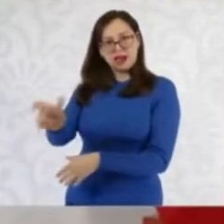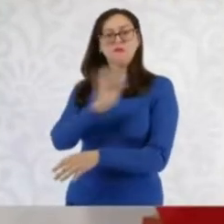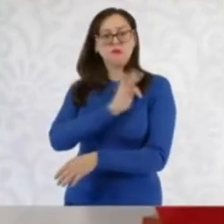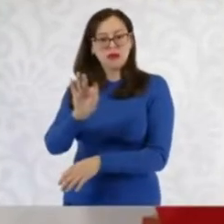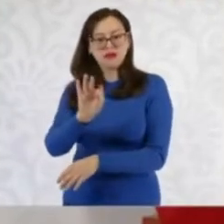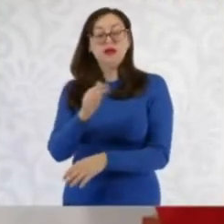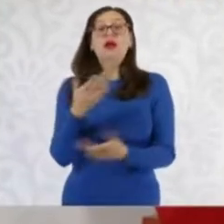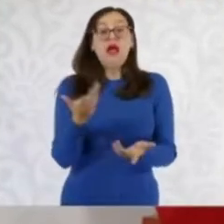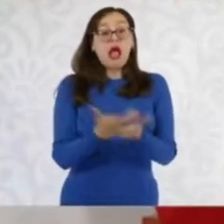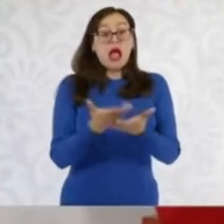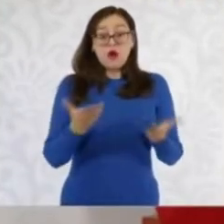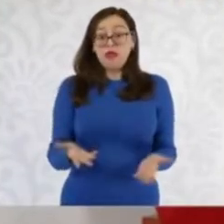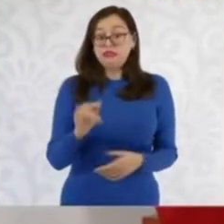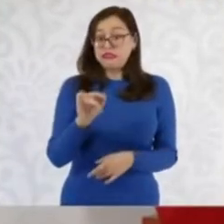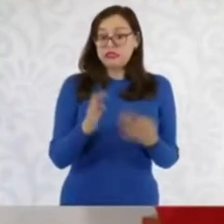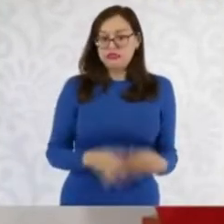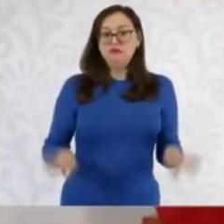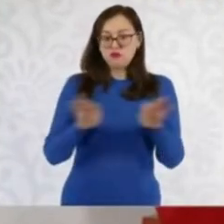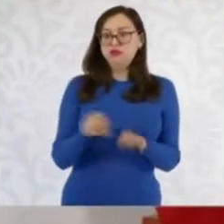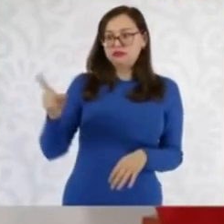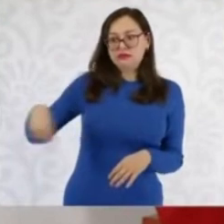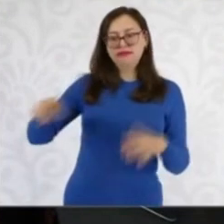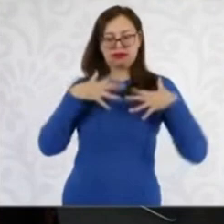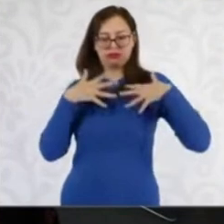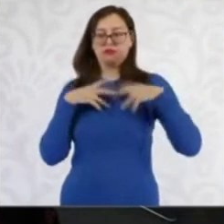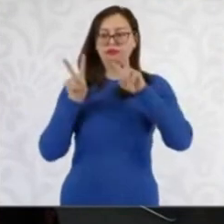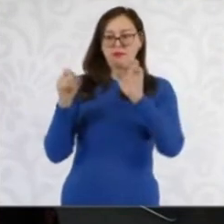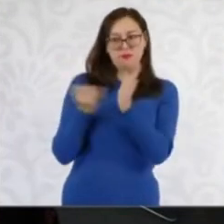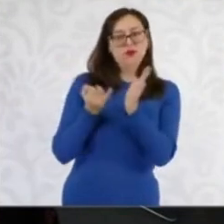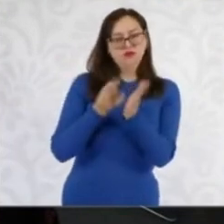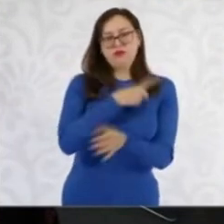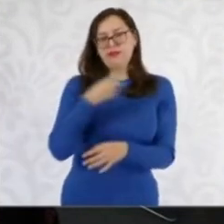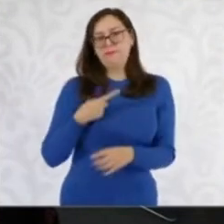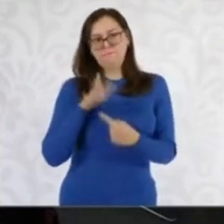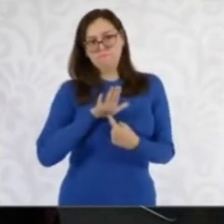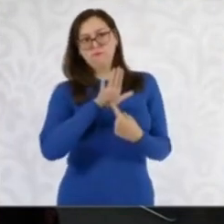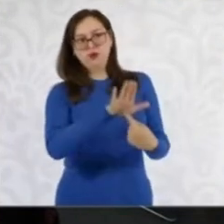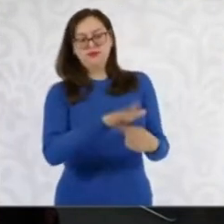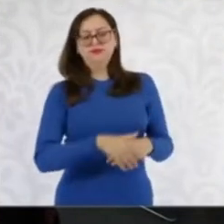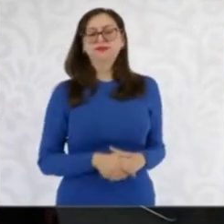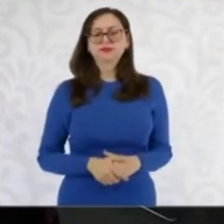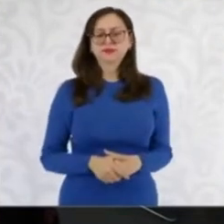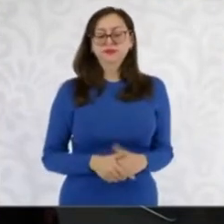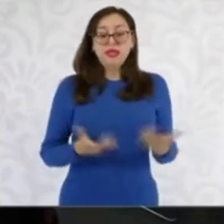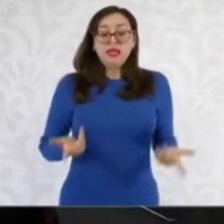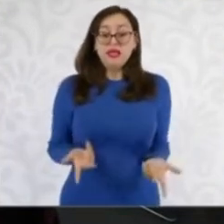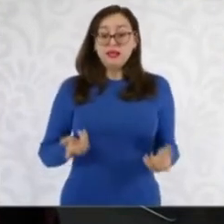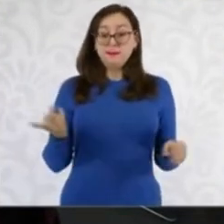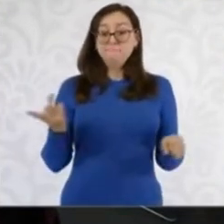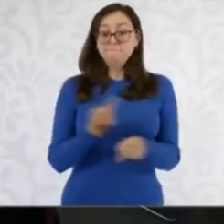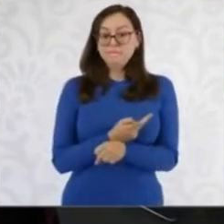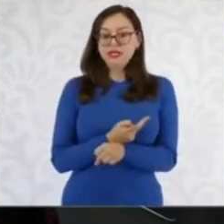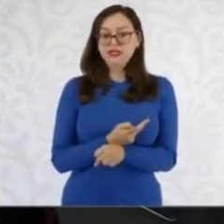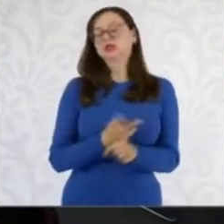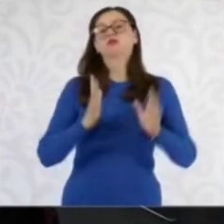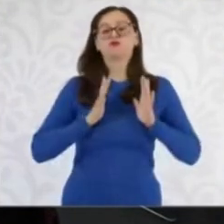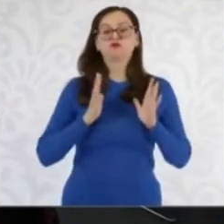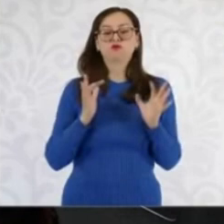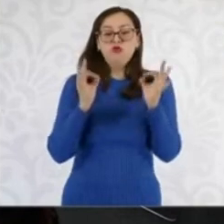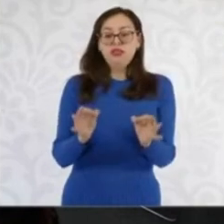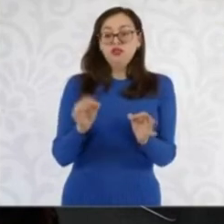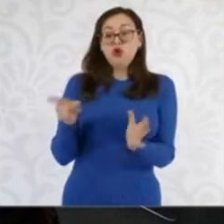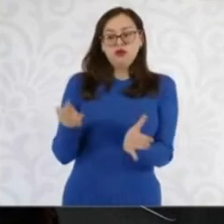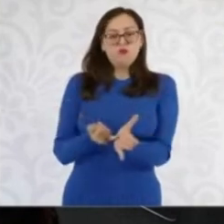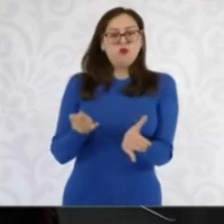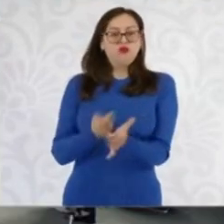pues es importante que en todo caso ellos lo aclaren. Y sobre todo porque las fundaciones tienen pues digamos este régimen fiscal